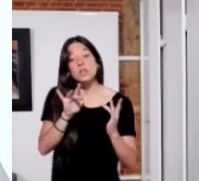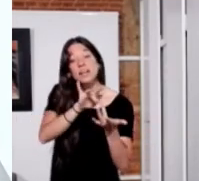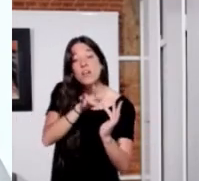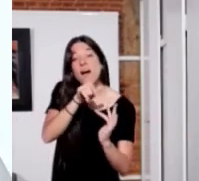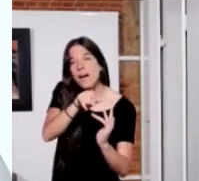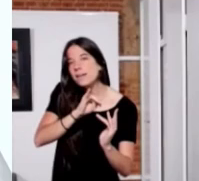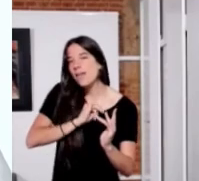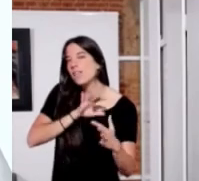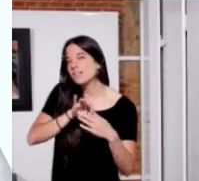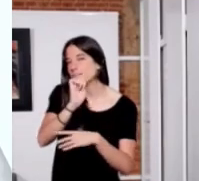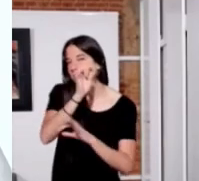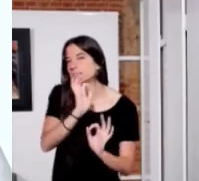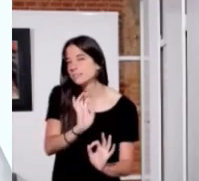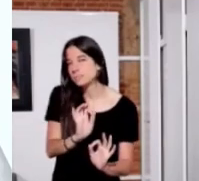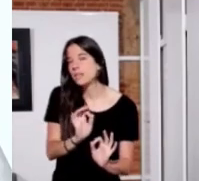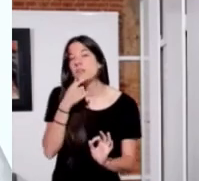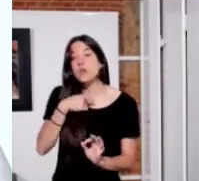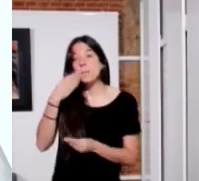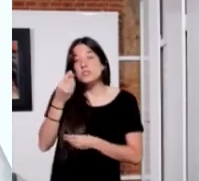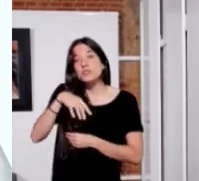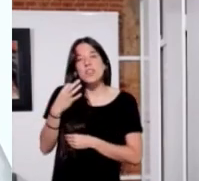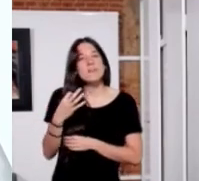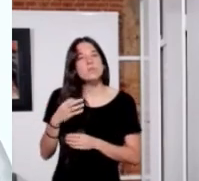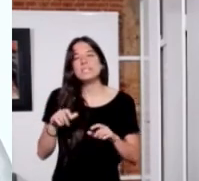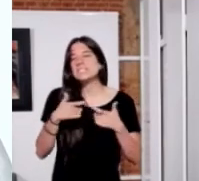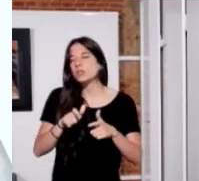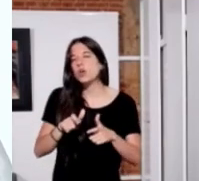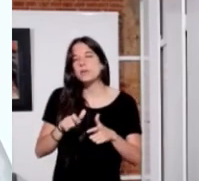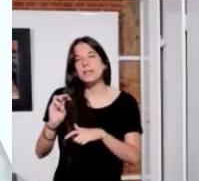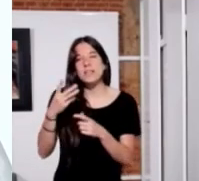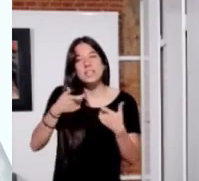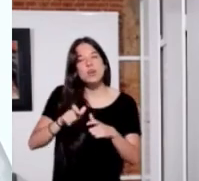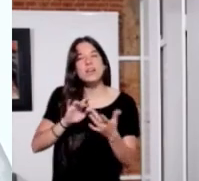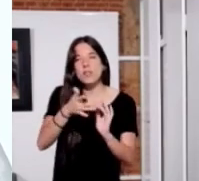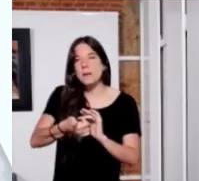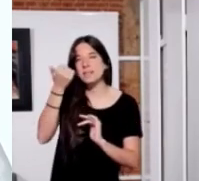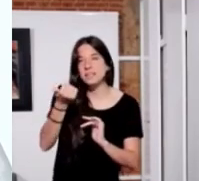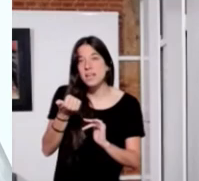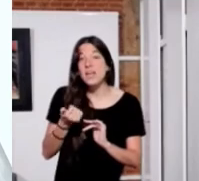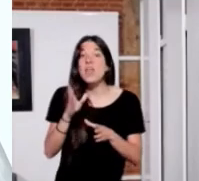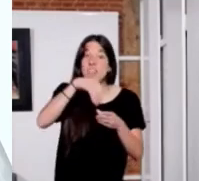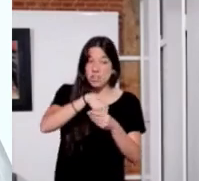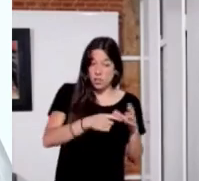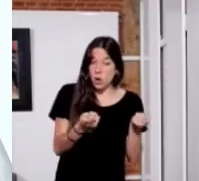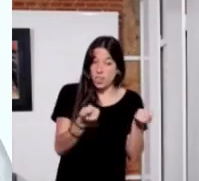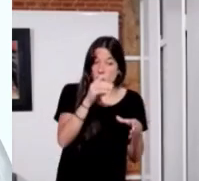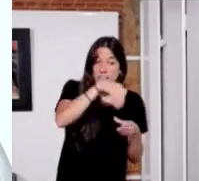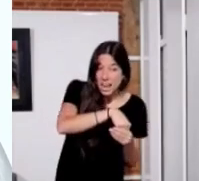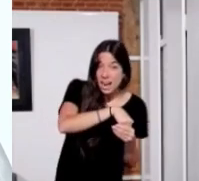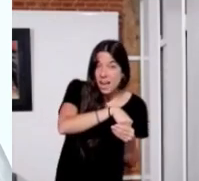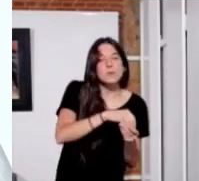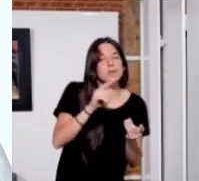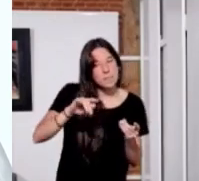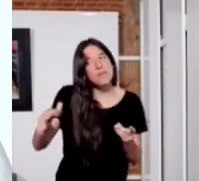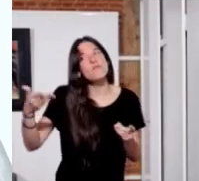identidad. Y yo creo que tendríamos que tener un sector mucho más relacional, no solo hacia adentro, coordinación interna, sino relacional hacia